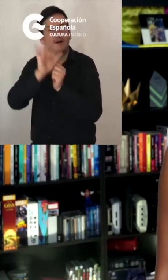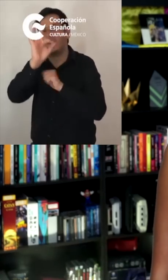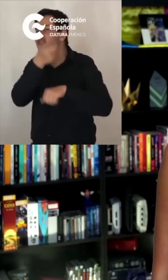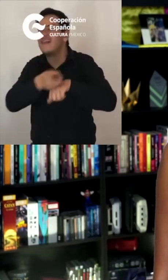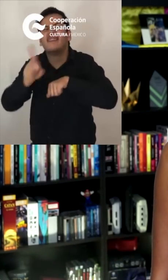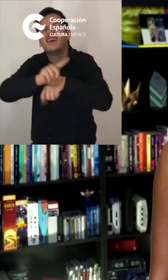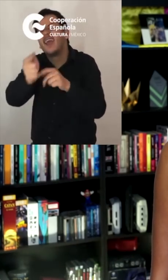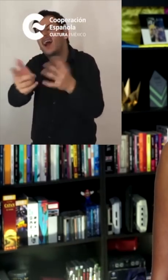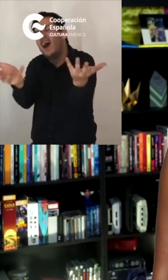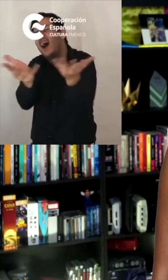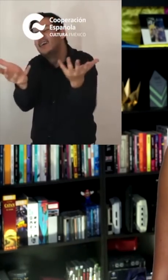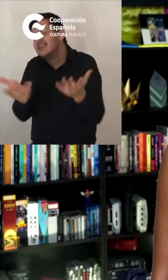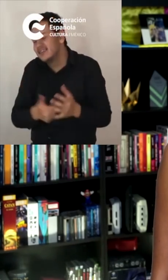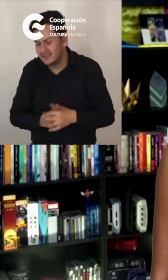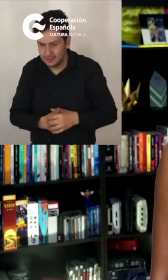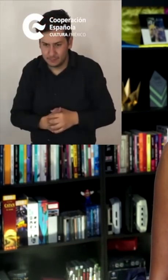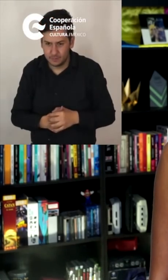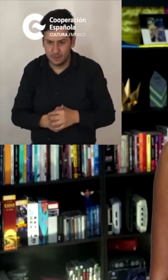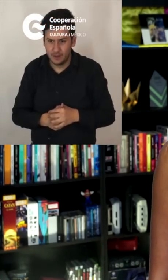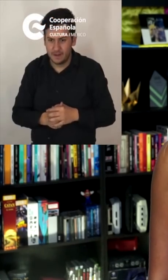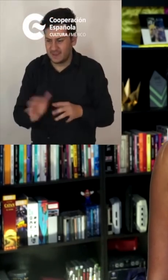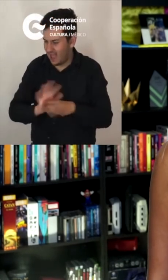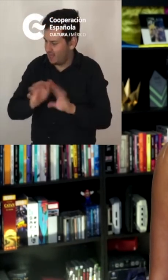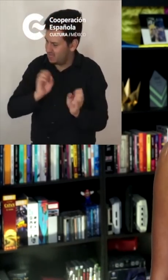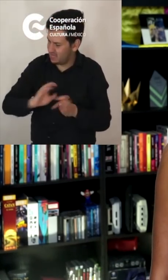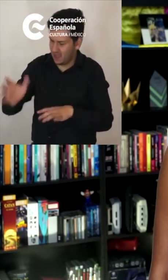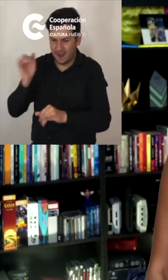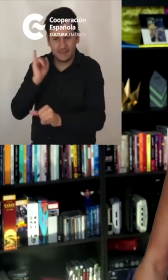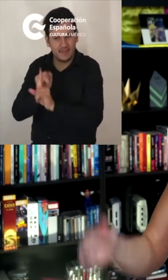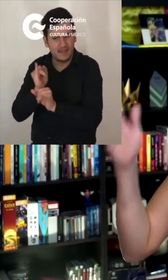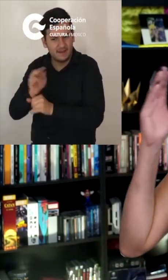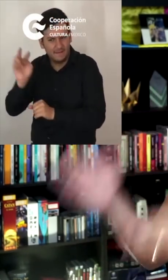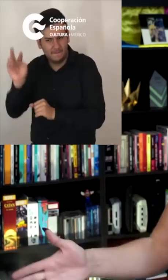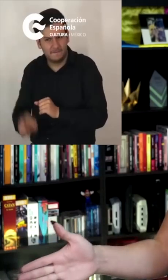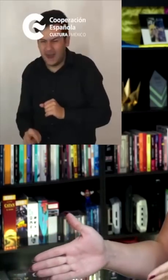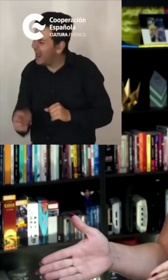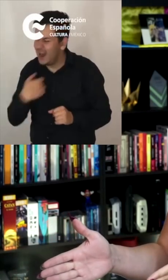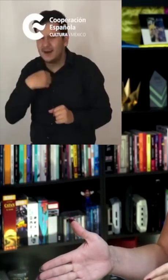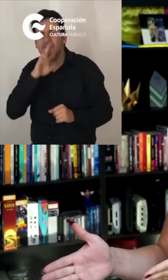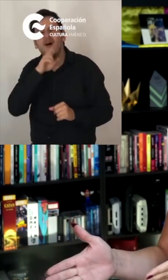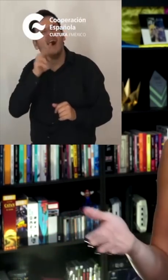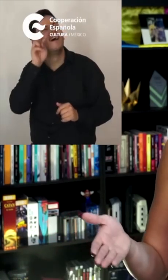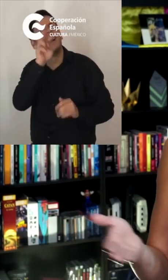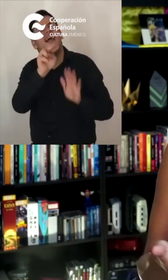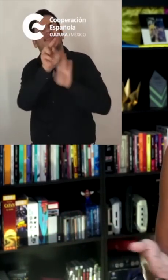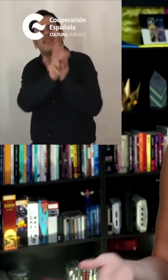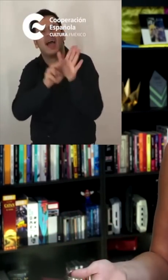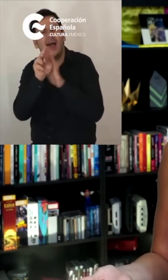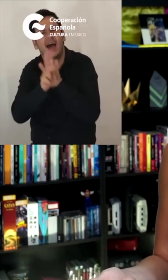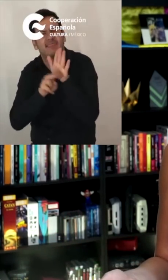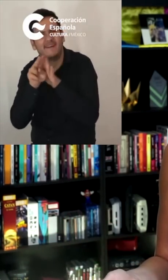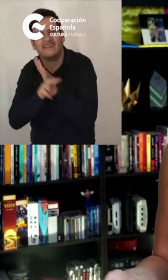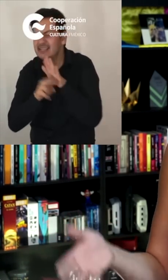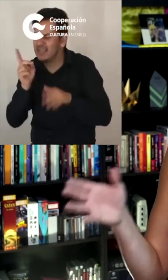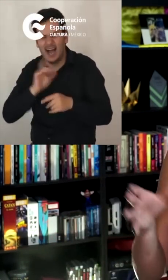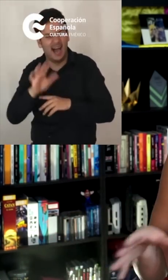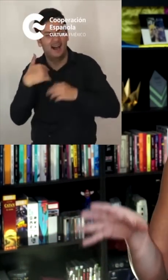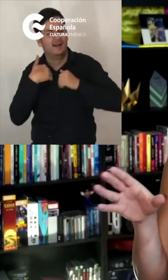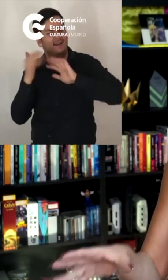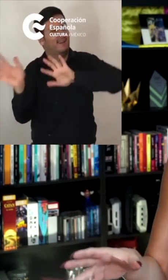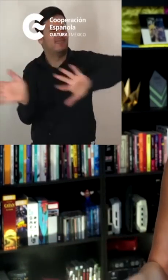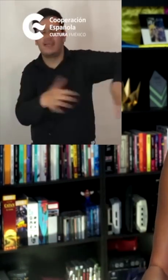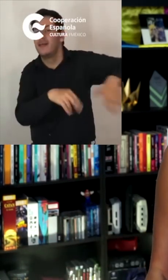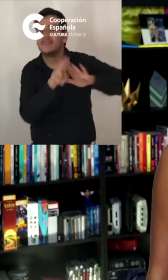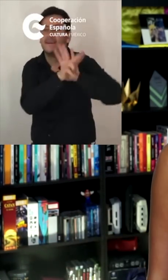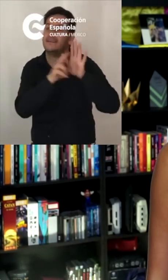que hacemos para descansar? Exacto. Dejamos el internet serio y nos ponemos a ver Netflix. Luego, cuando nos cansamos de Netflix, guardamos